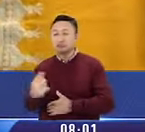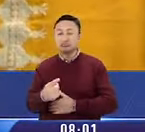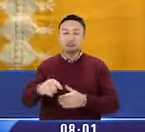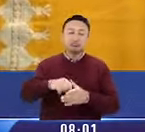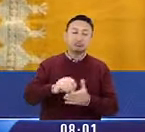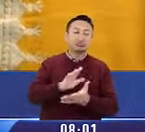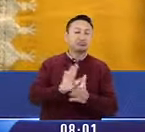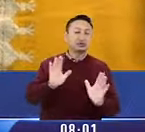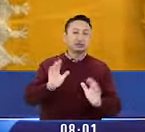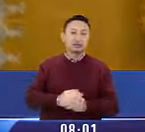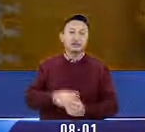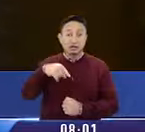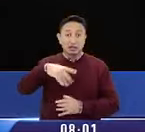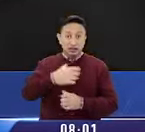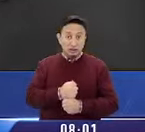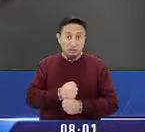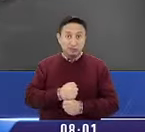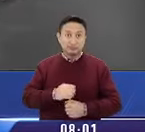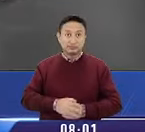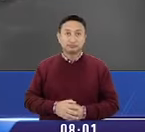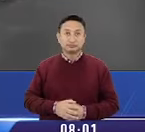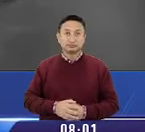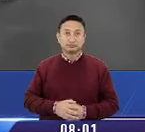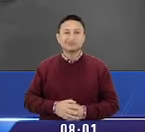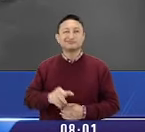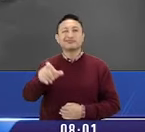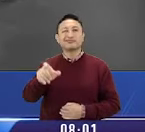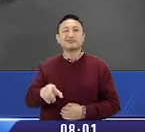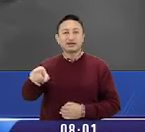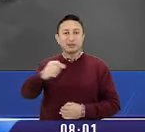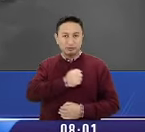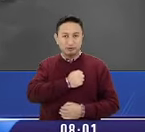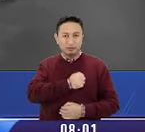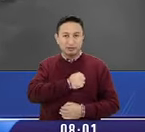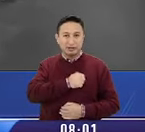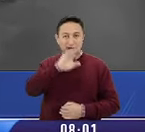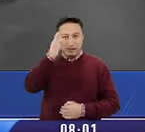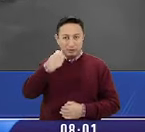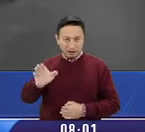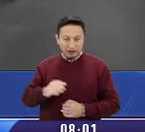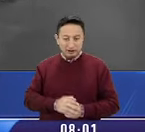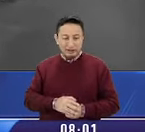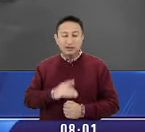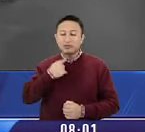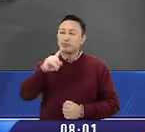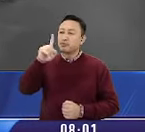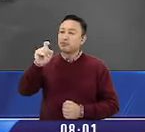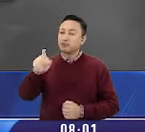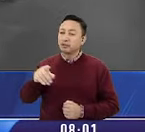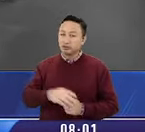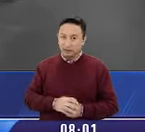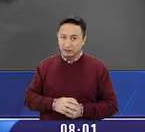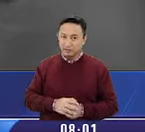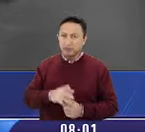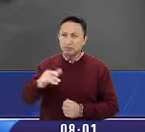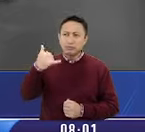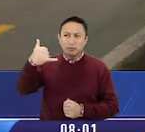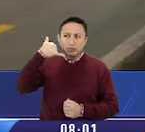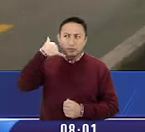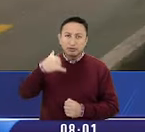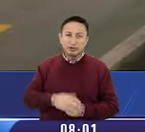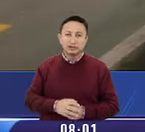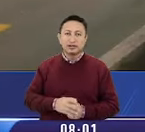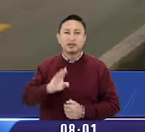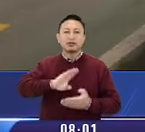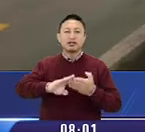pasa nada. Es seguro aquí ya, ¿no? Tomamos contacto con el propietario de la camioneta, pero al momento de nuestra llamada nos dijo que